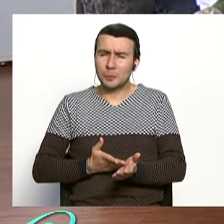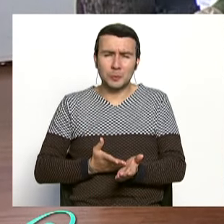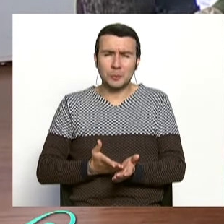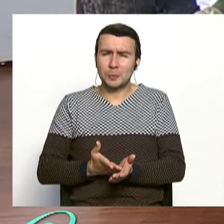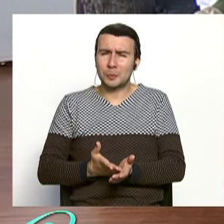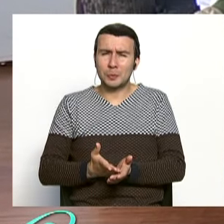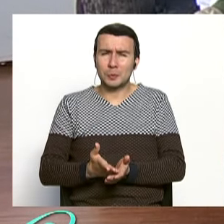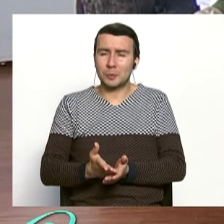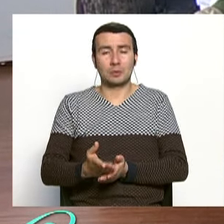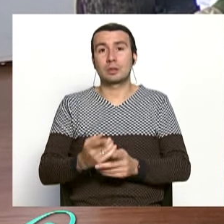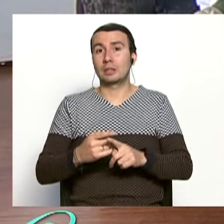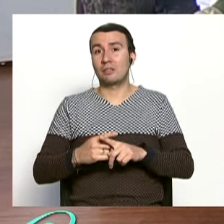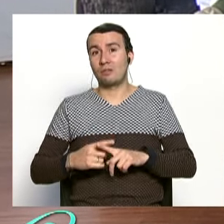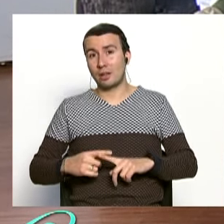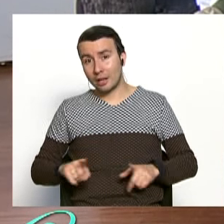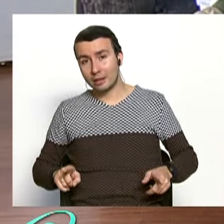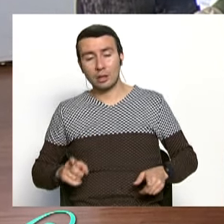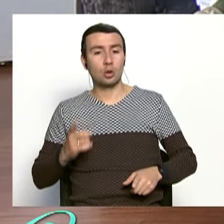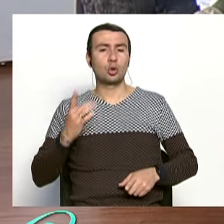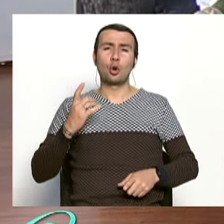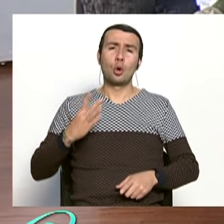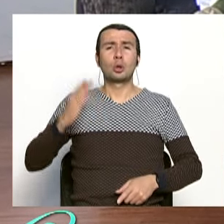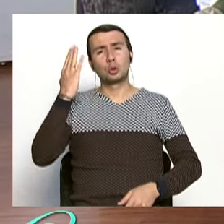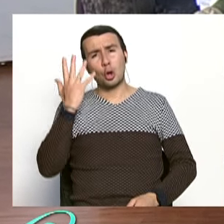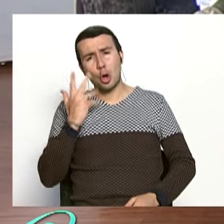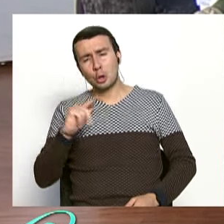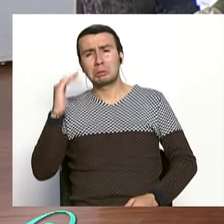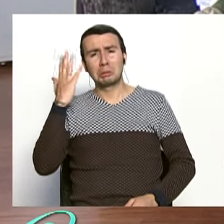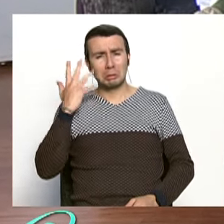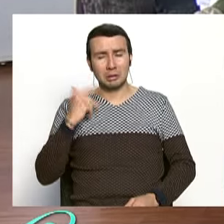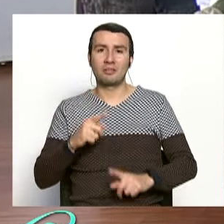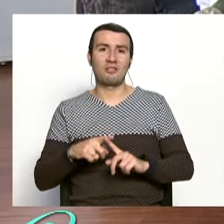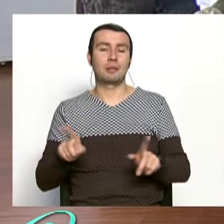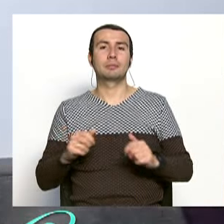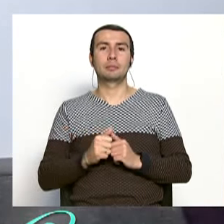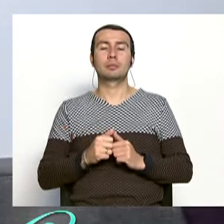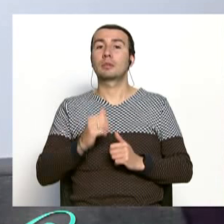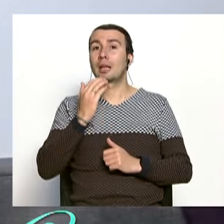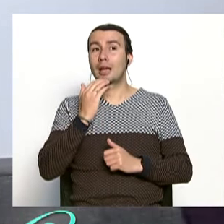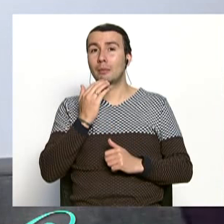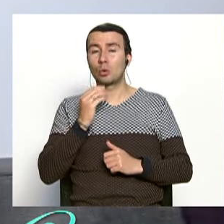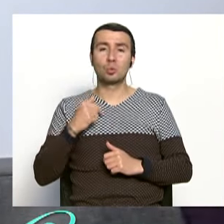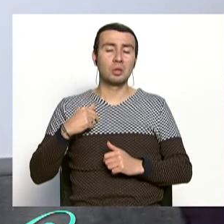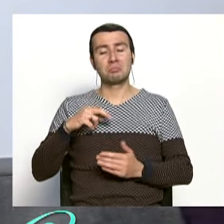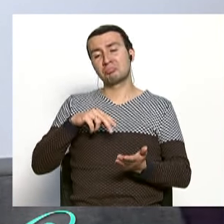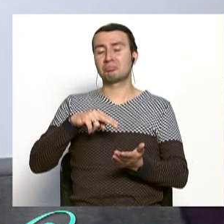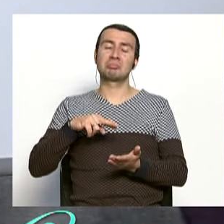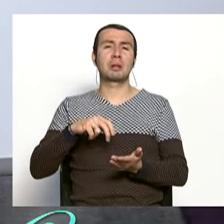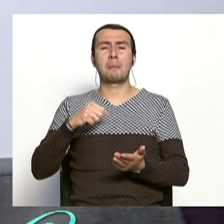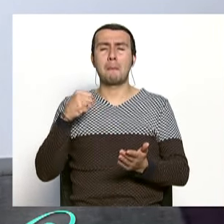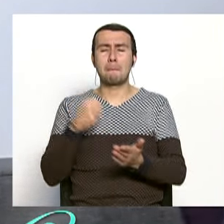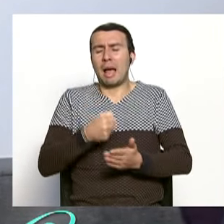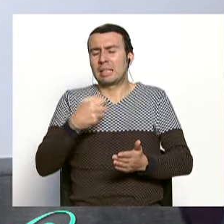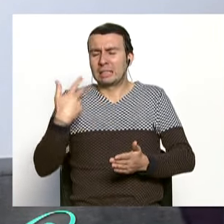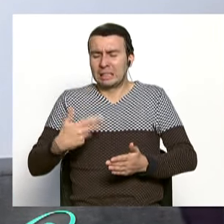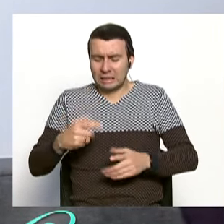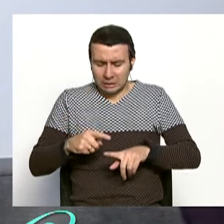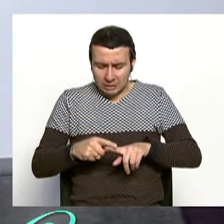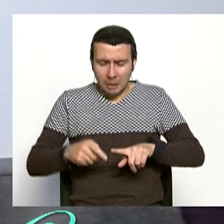completamente distinto al dolor crónico cuando usted por ejemplo se se golpea su dedo con un